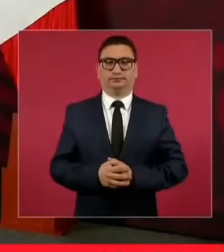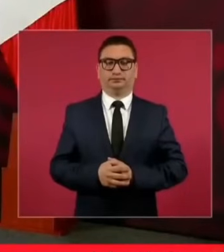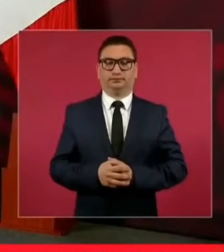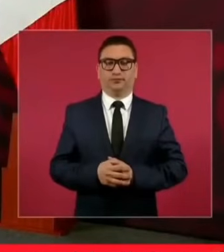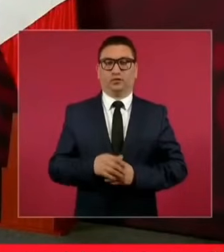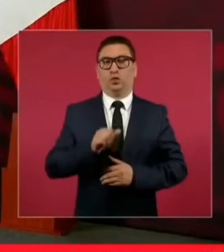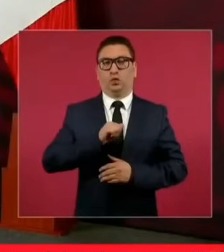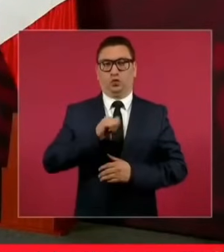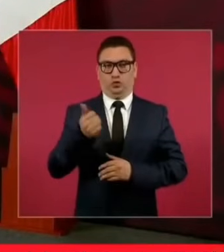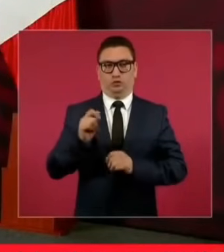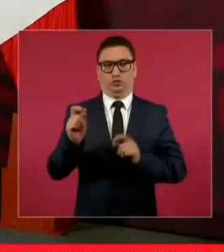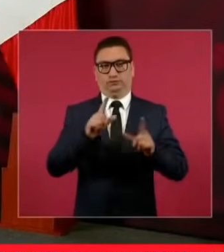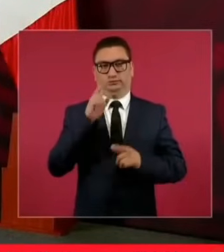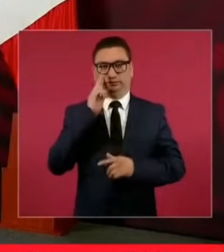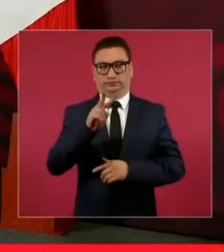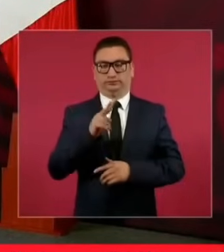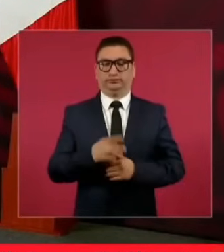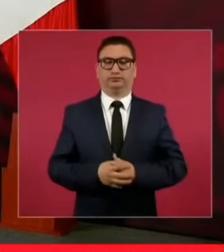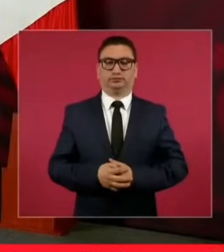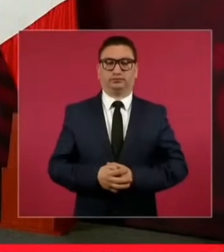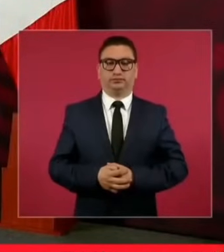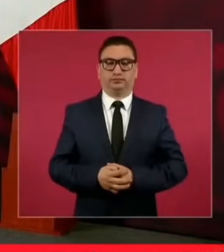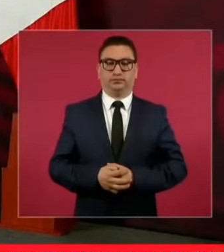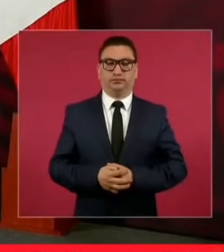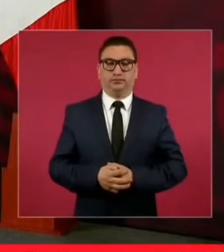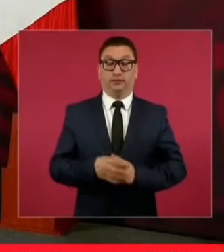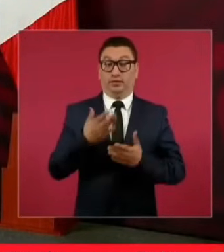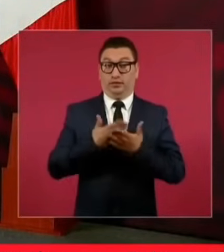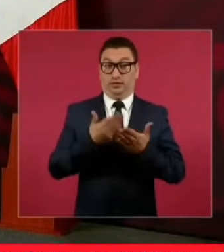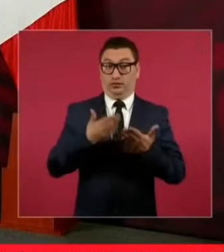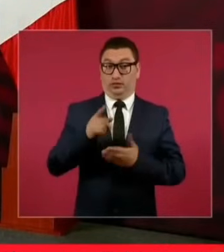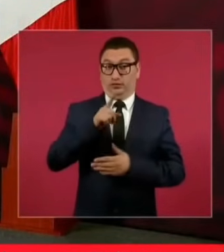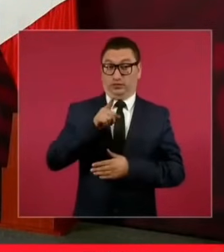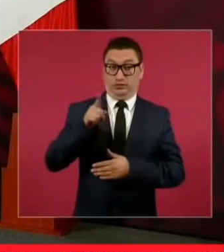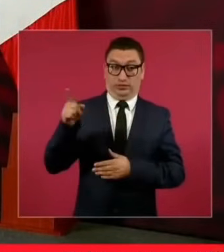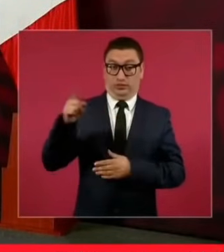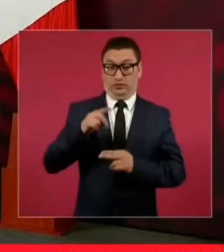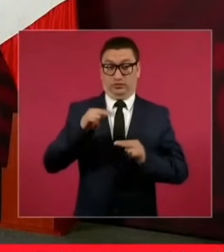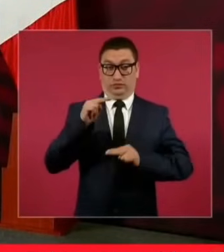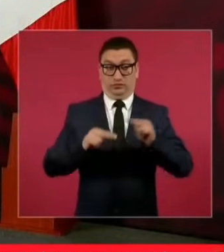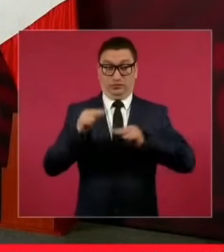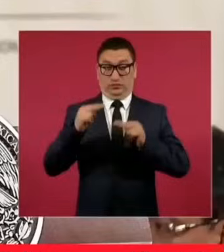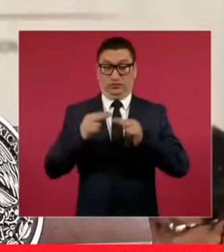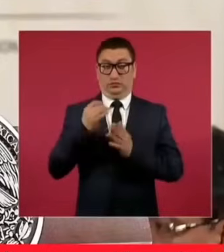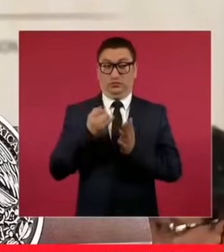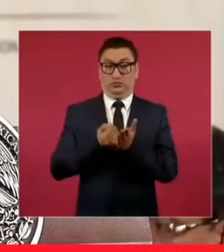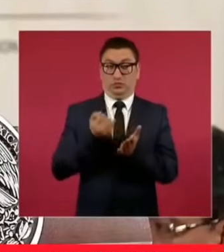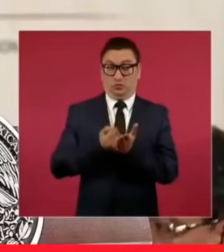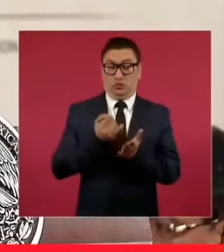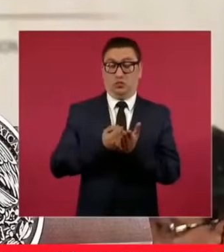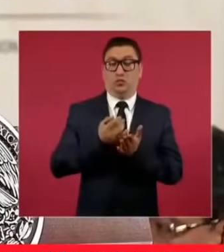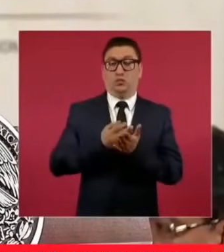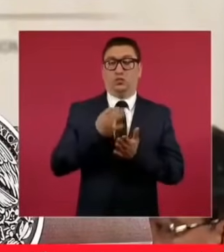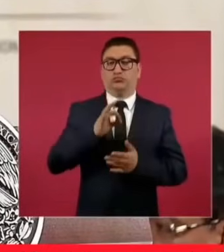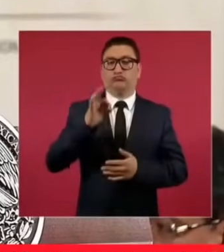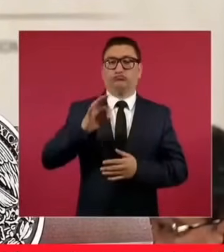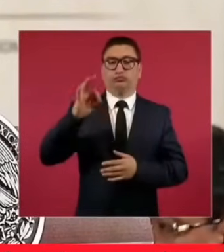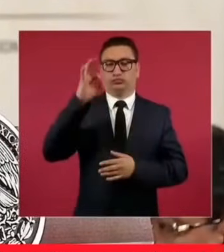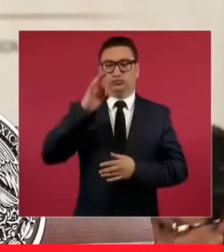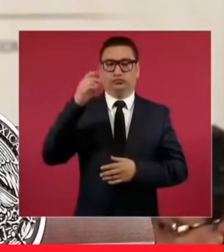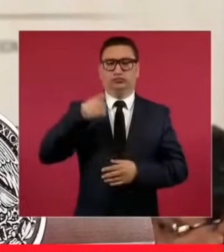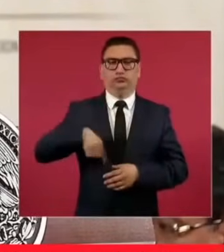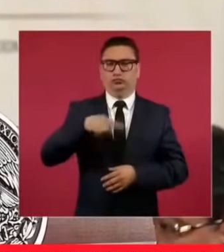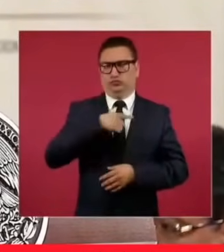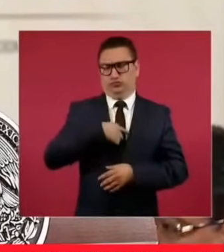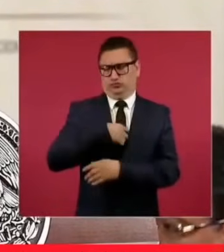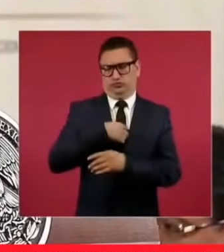Adelante. Ahora, ellos tienen altas tasas de interés, ¿por qué no nos afecta mucho a